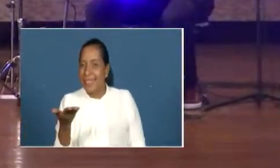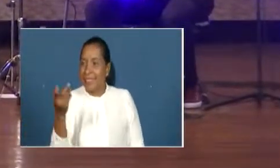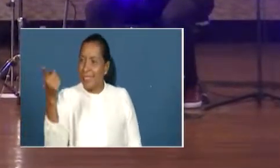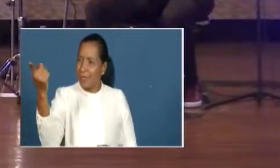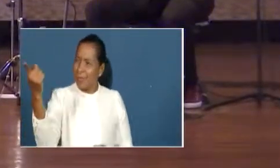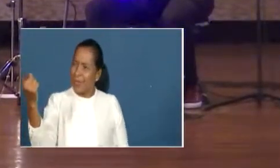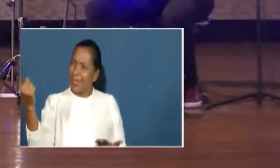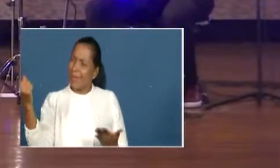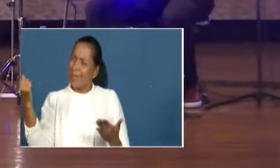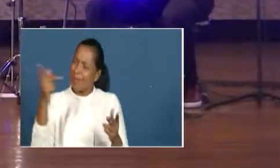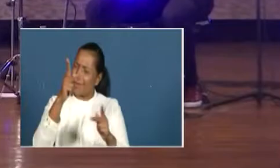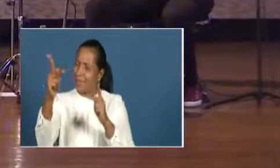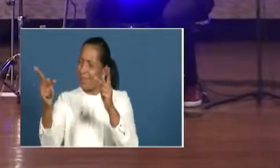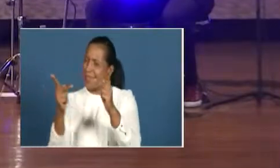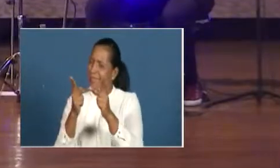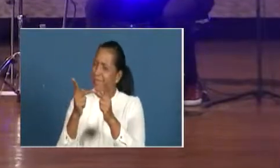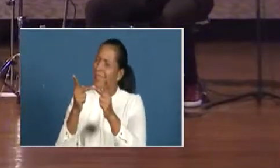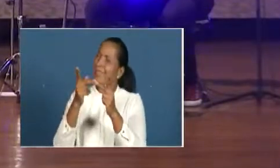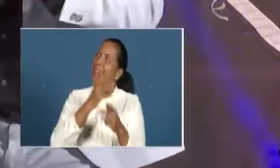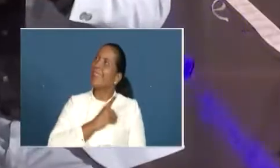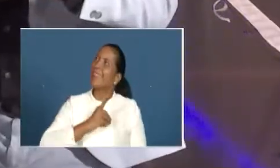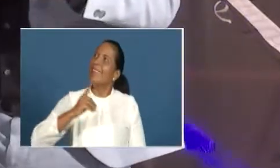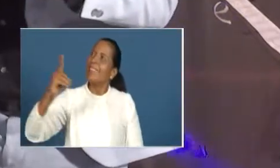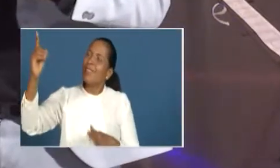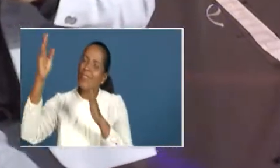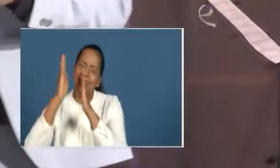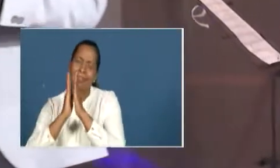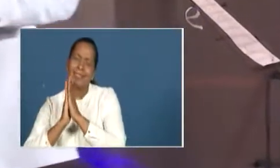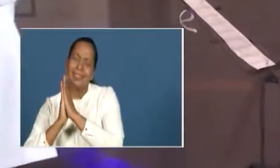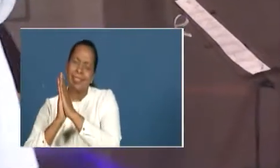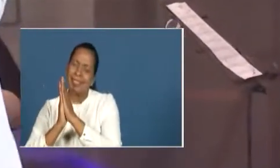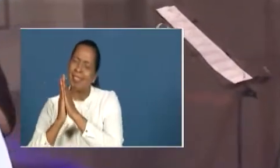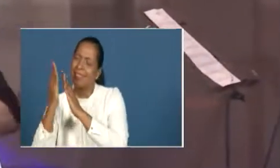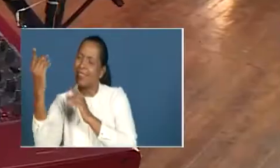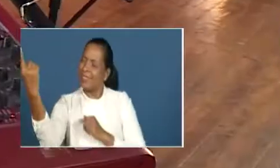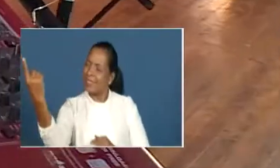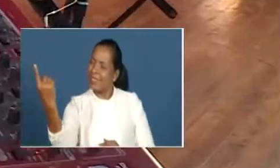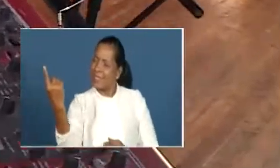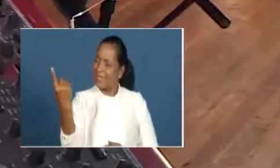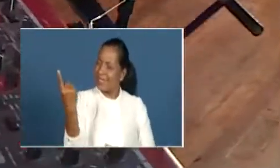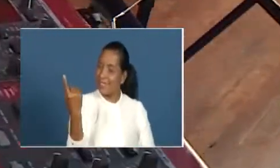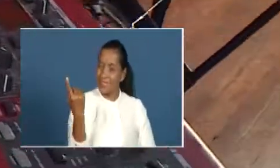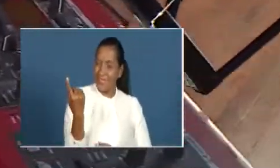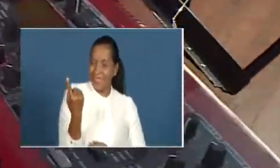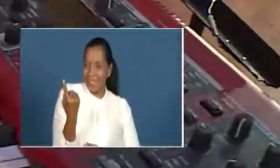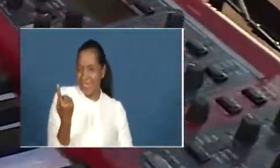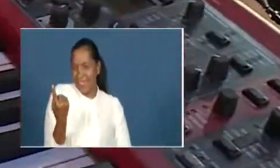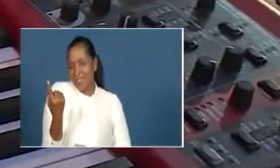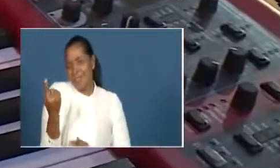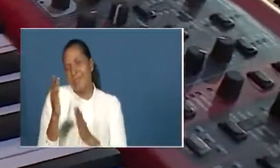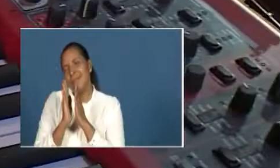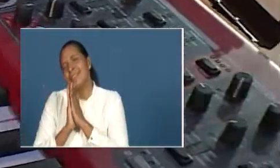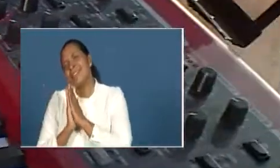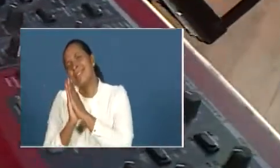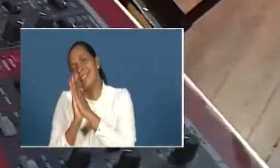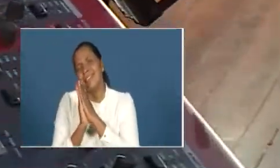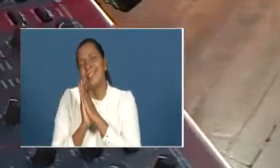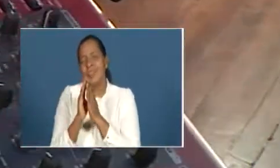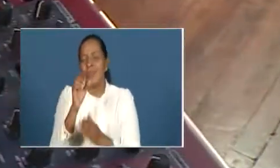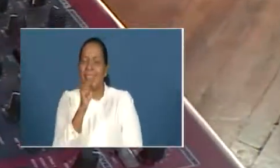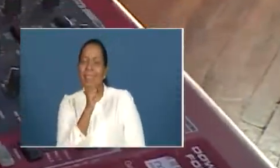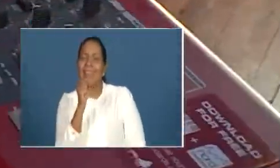tanto había pedido. Y aunque no me había atrevido, con esta canción te pido,